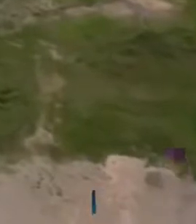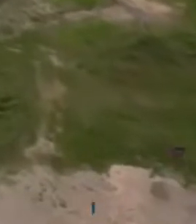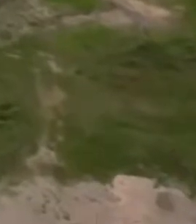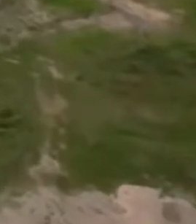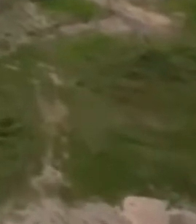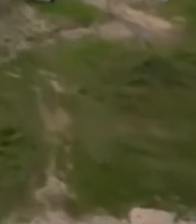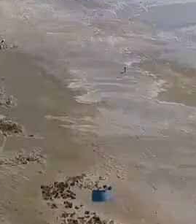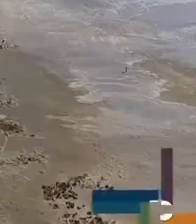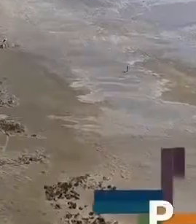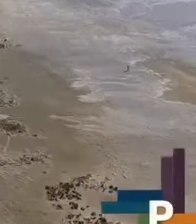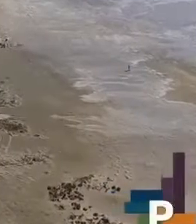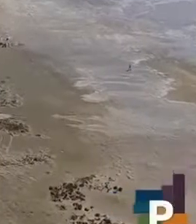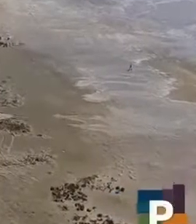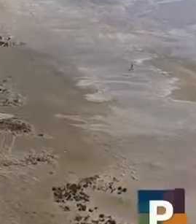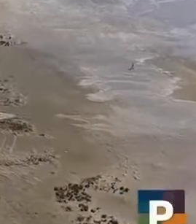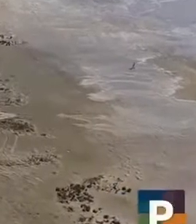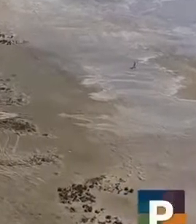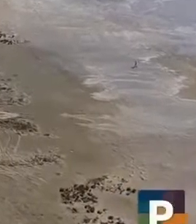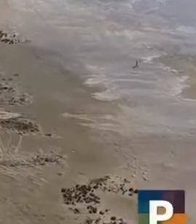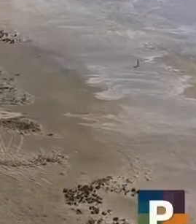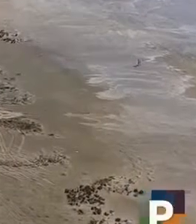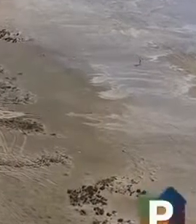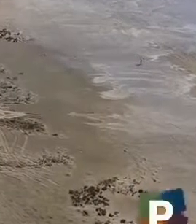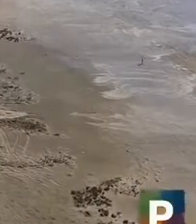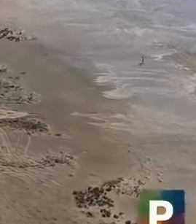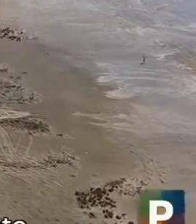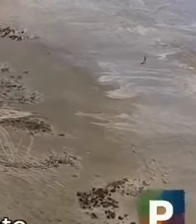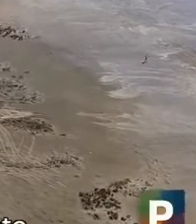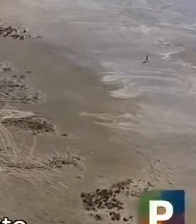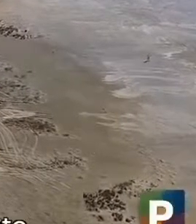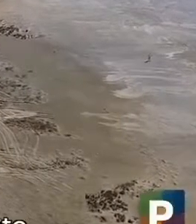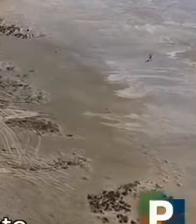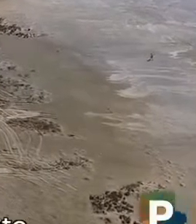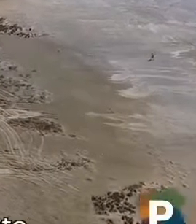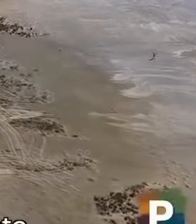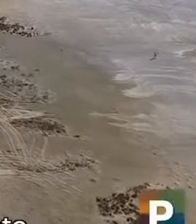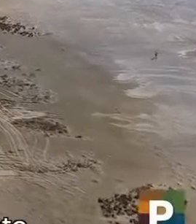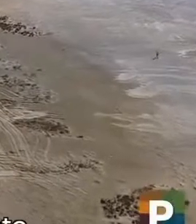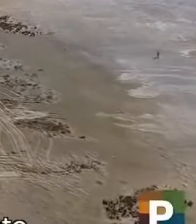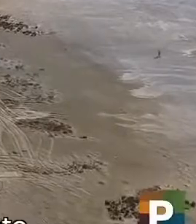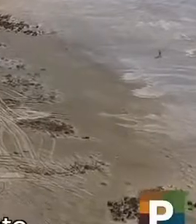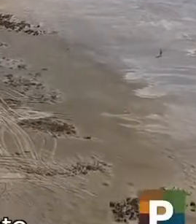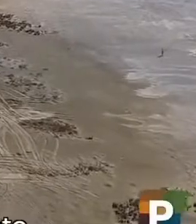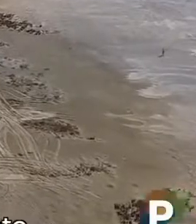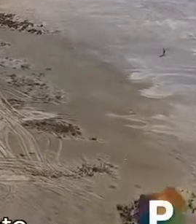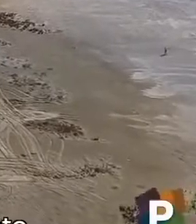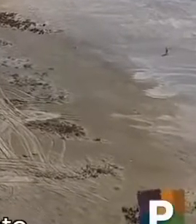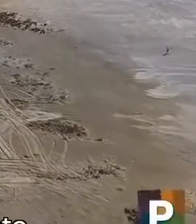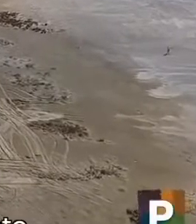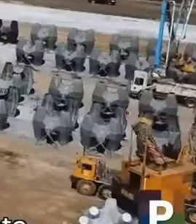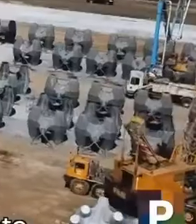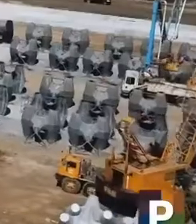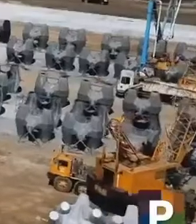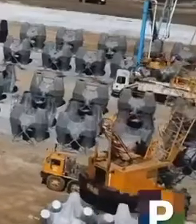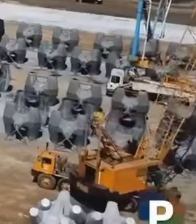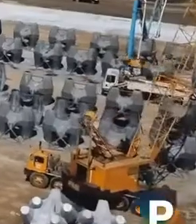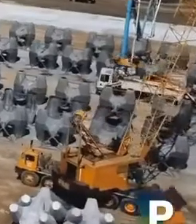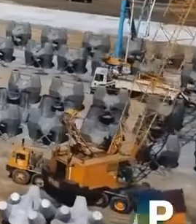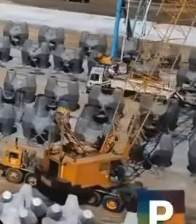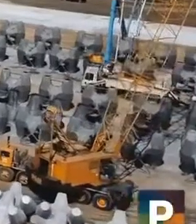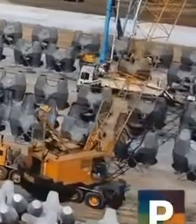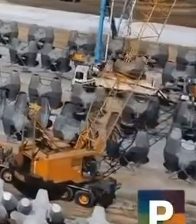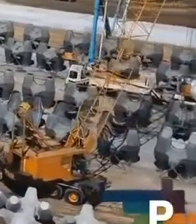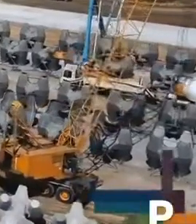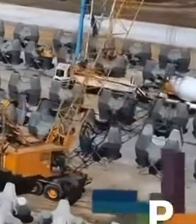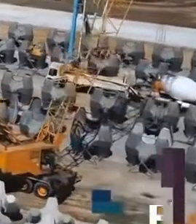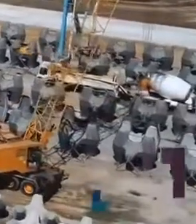98.7%. En el puerto de Salina Cruz, se han colado 1.425 elementos de concreto, de